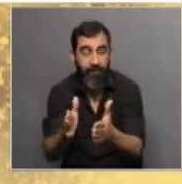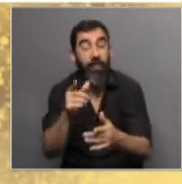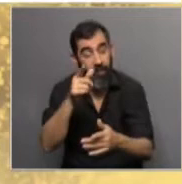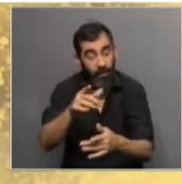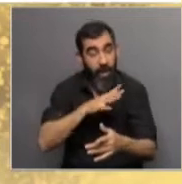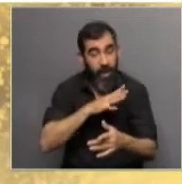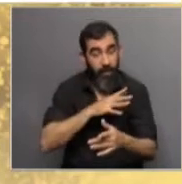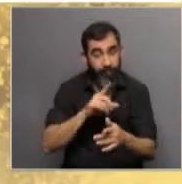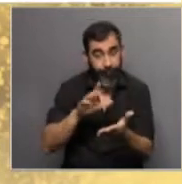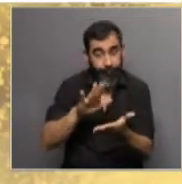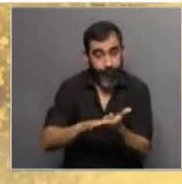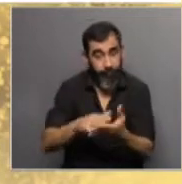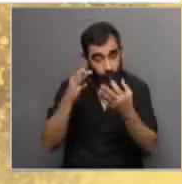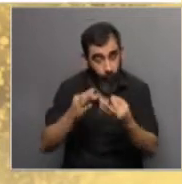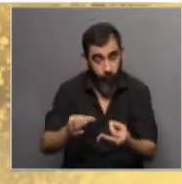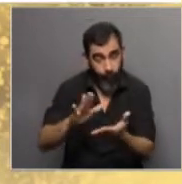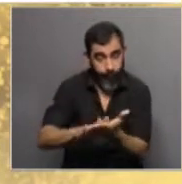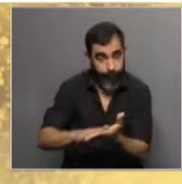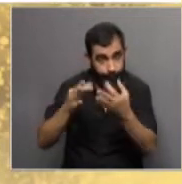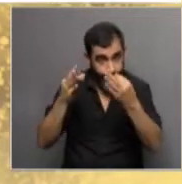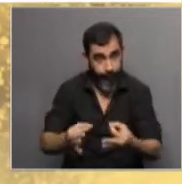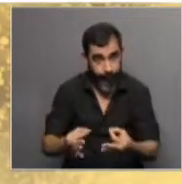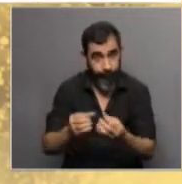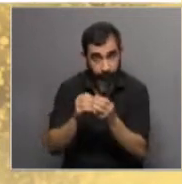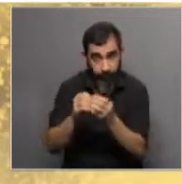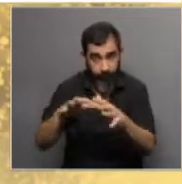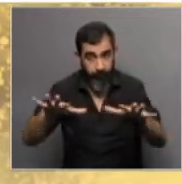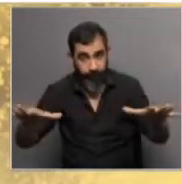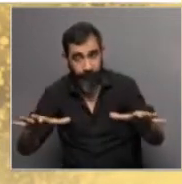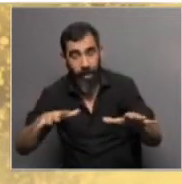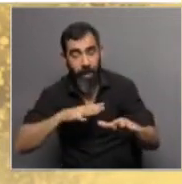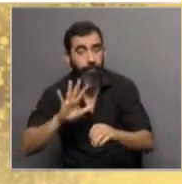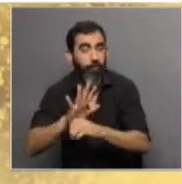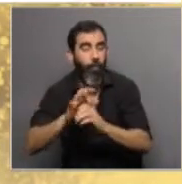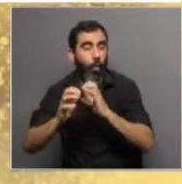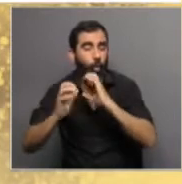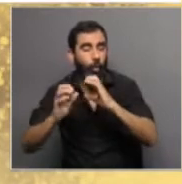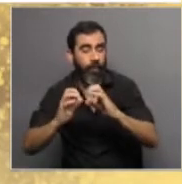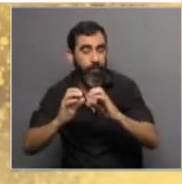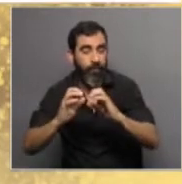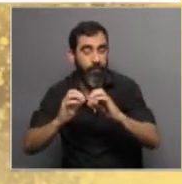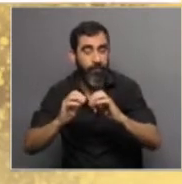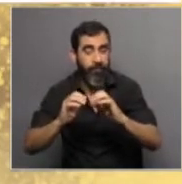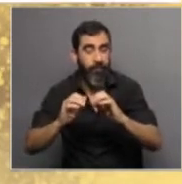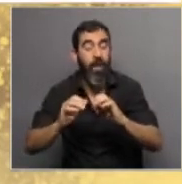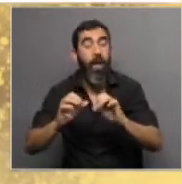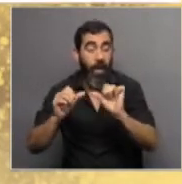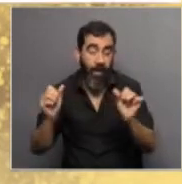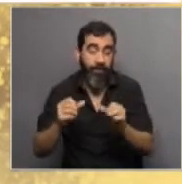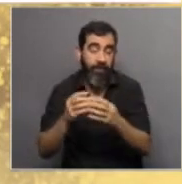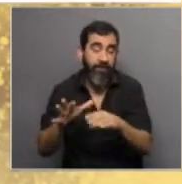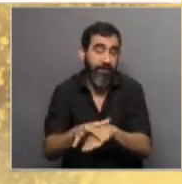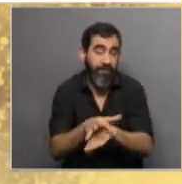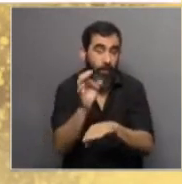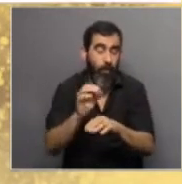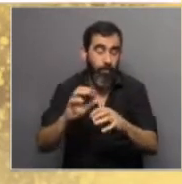el estímulo, cuando se detecta ese estímulo, al abrirse los canales generan corrientes que excitan a la célula. Y